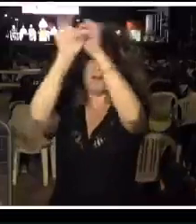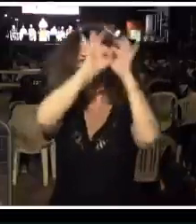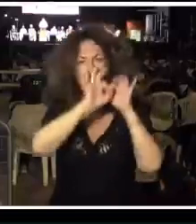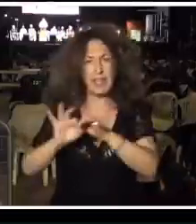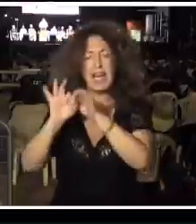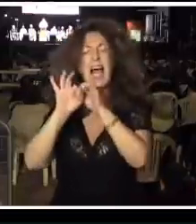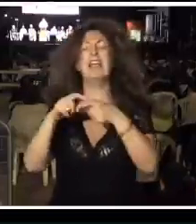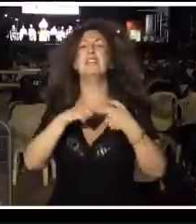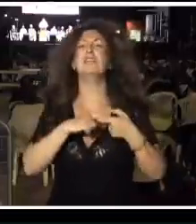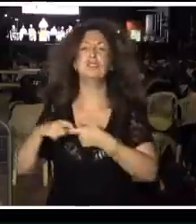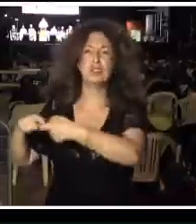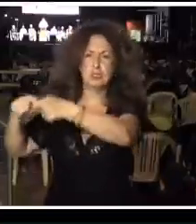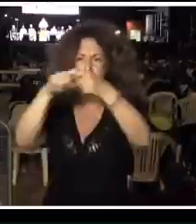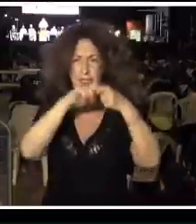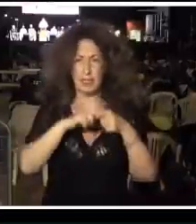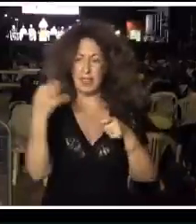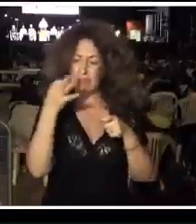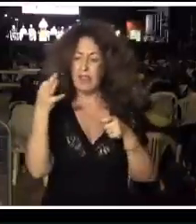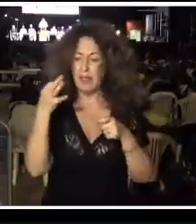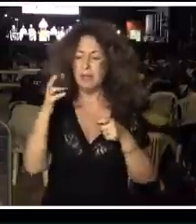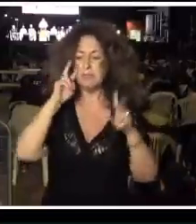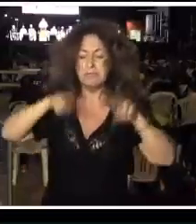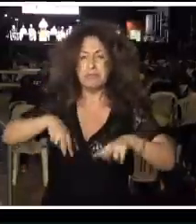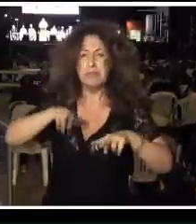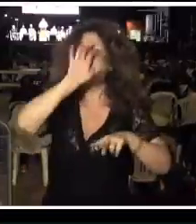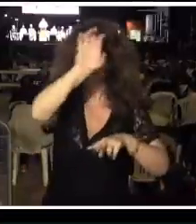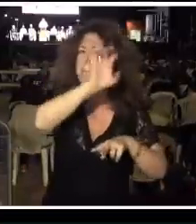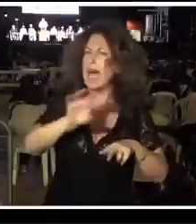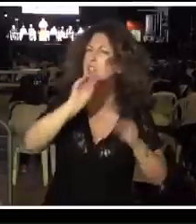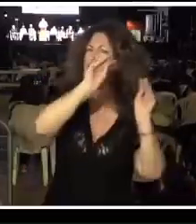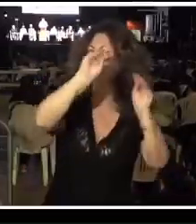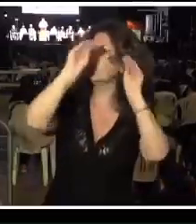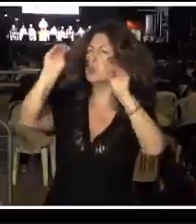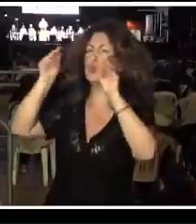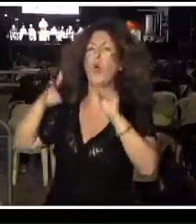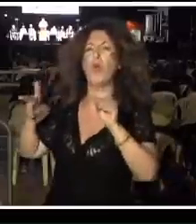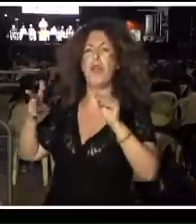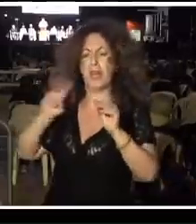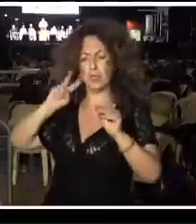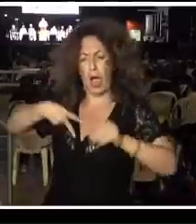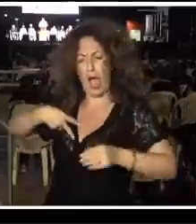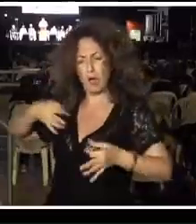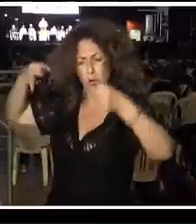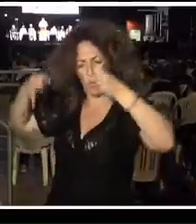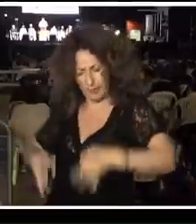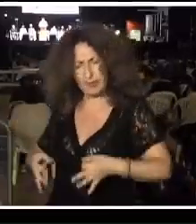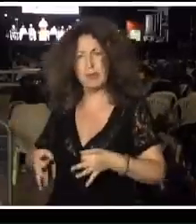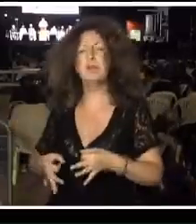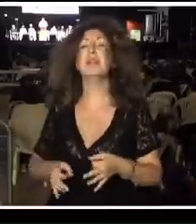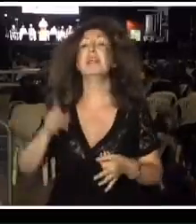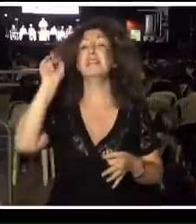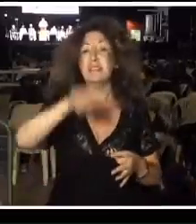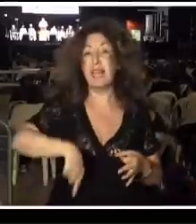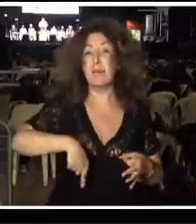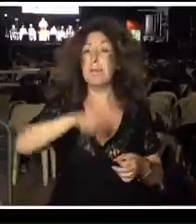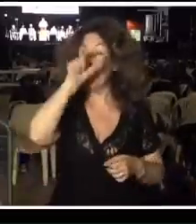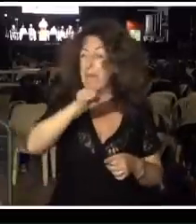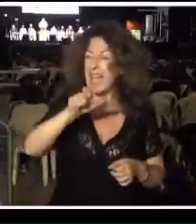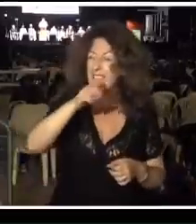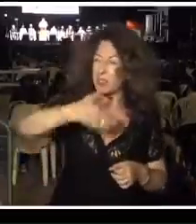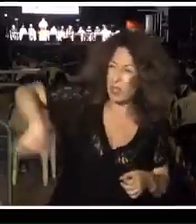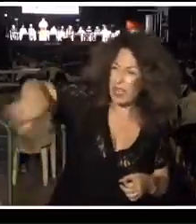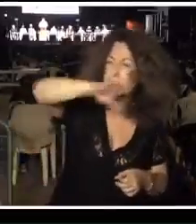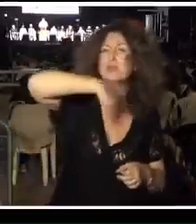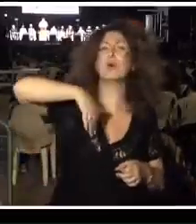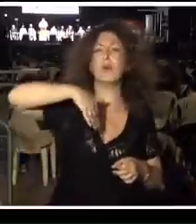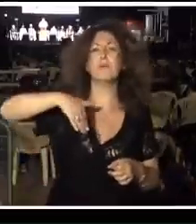reconozca el derecho de autodeterminación de los pueblos y que garantice a todas las personas el pleno